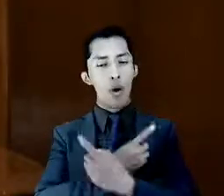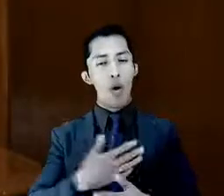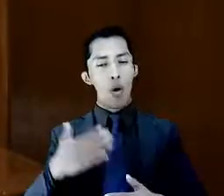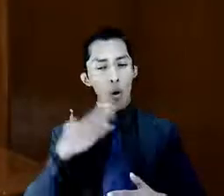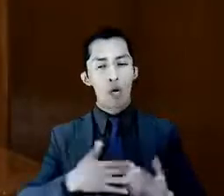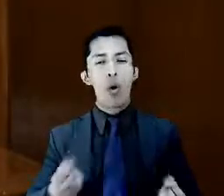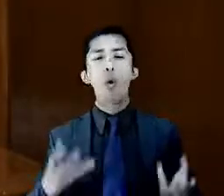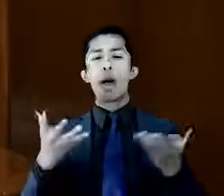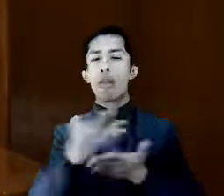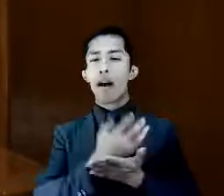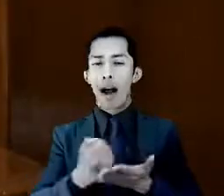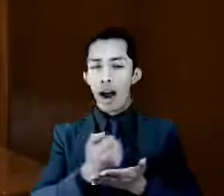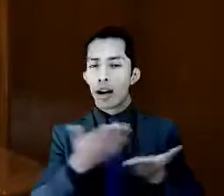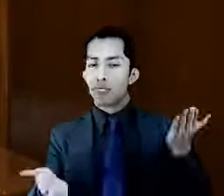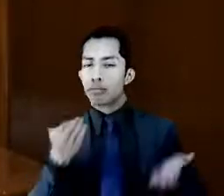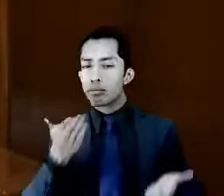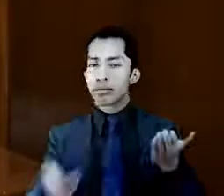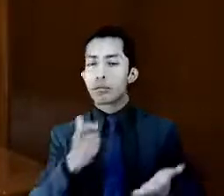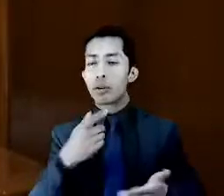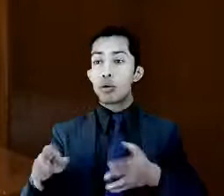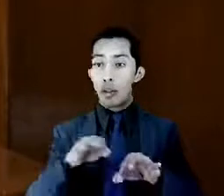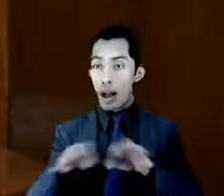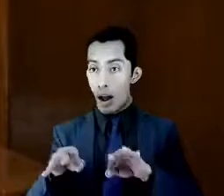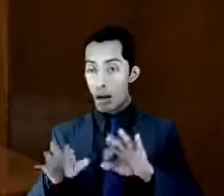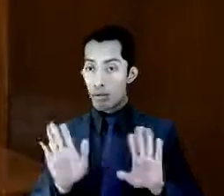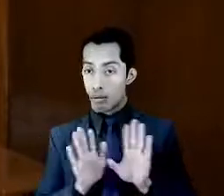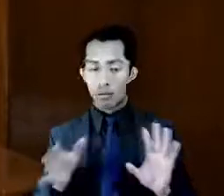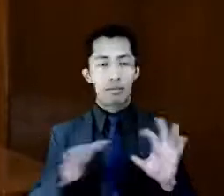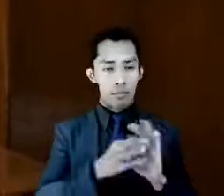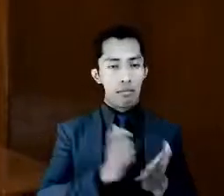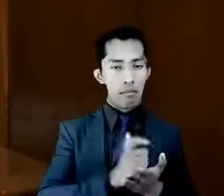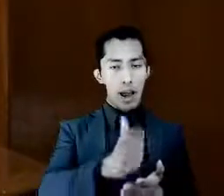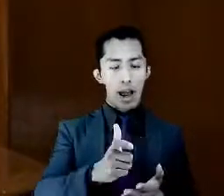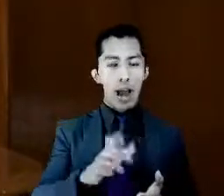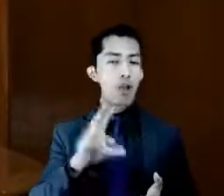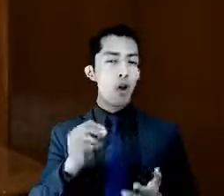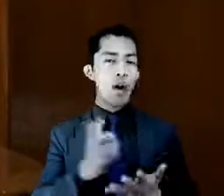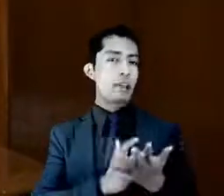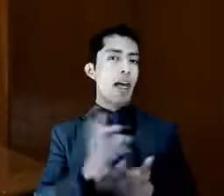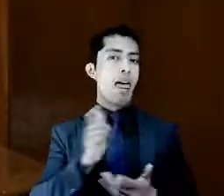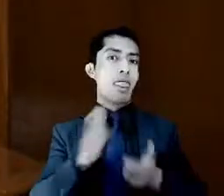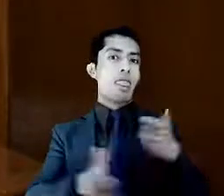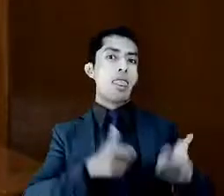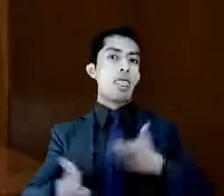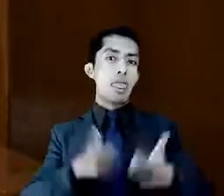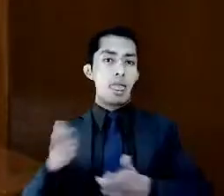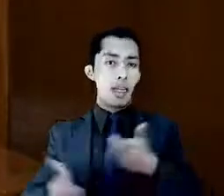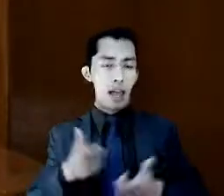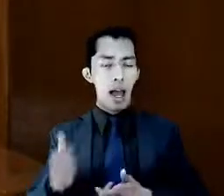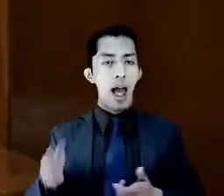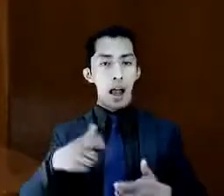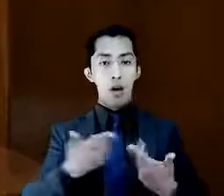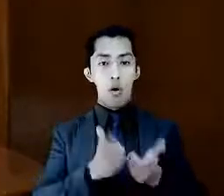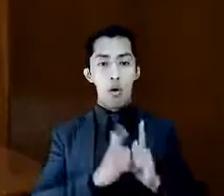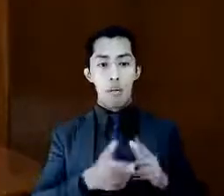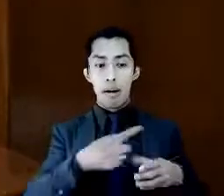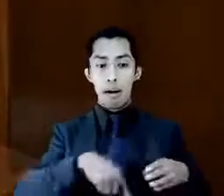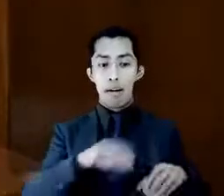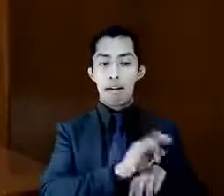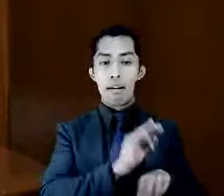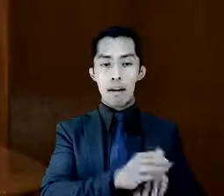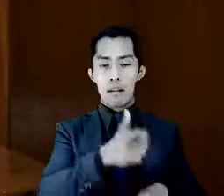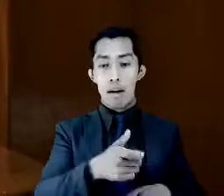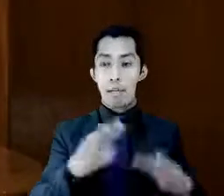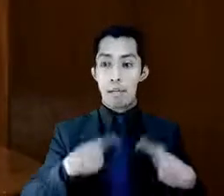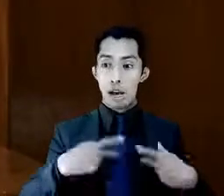la racionalización de su actividad. No así el excesivo despilfarro de una élite que más que servir